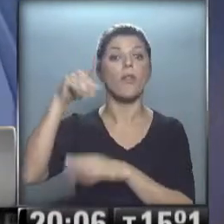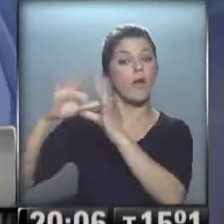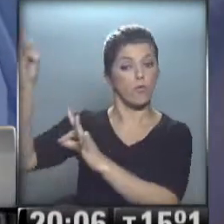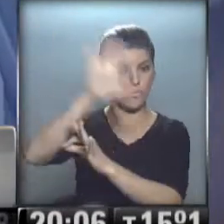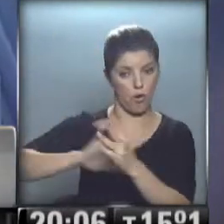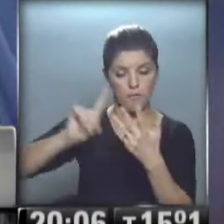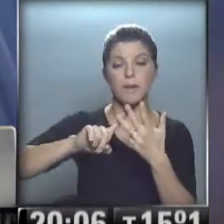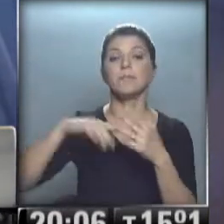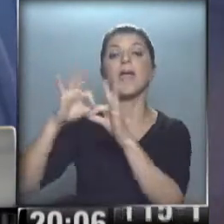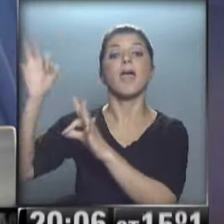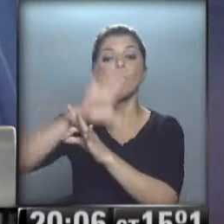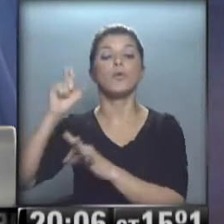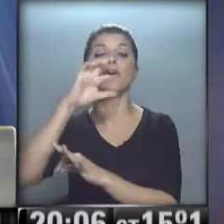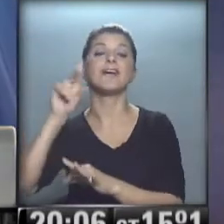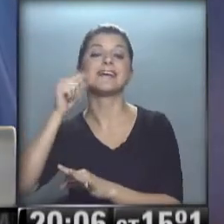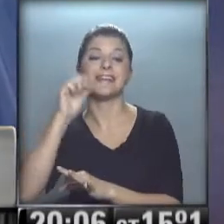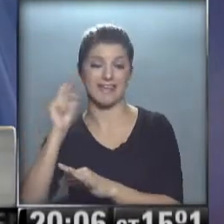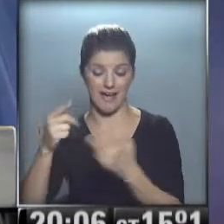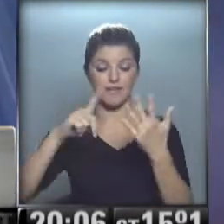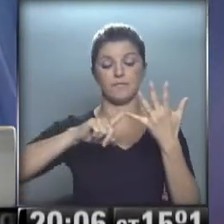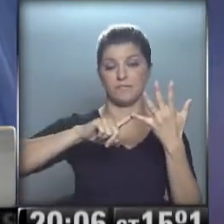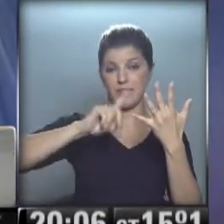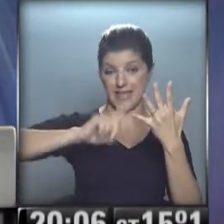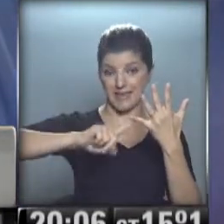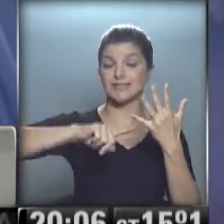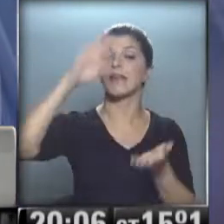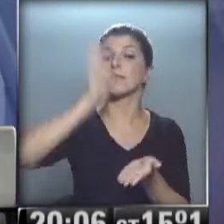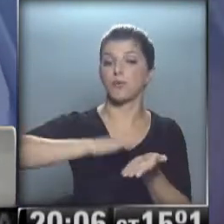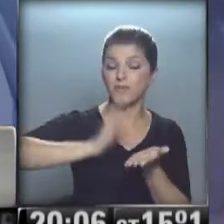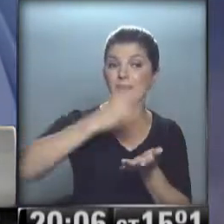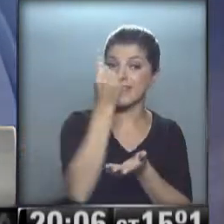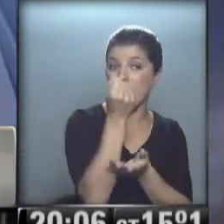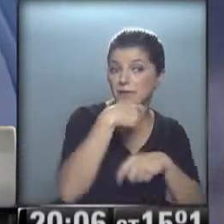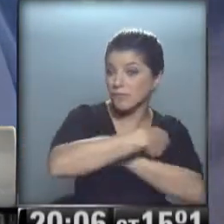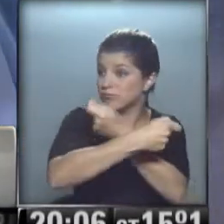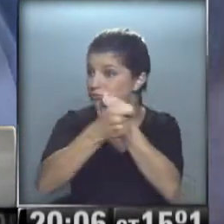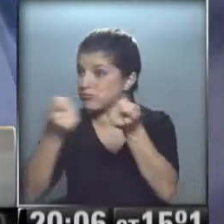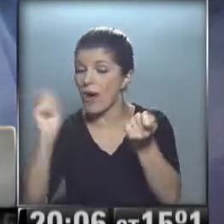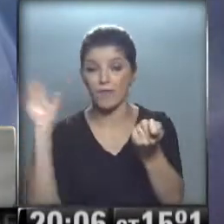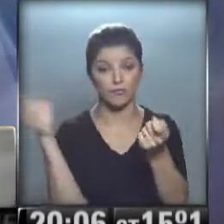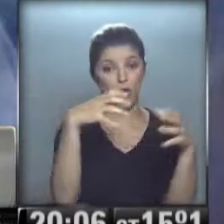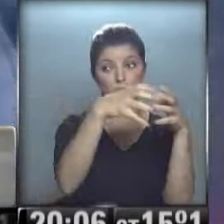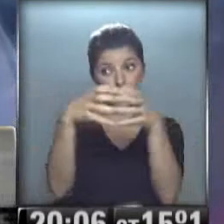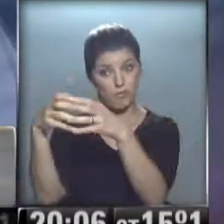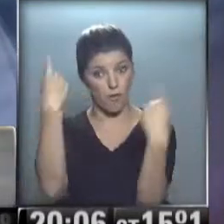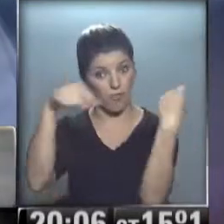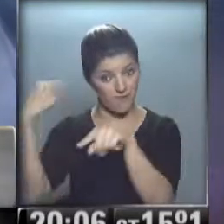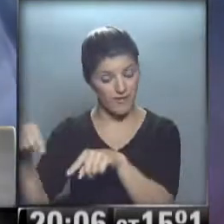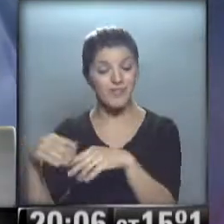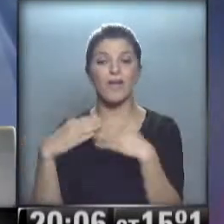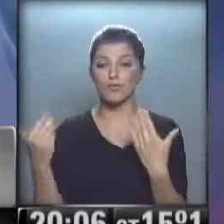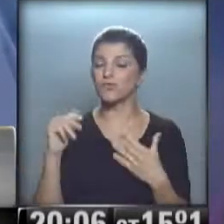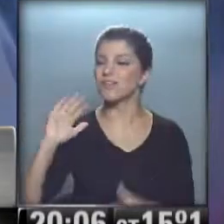que es la entidad encargada de distribuir el dinero para que cobren los bonistas del canje. O sea, las